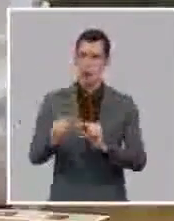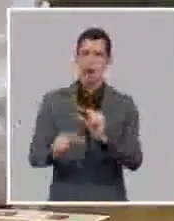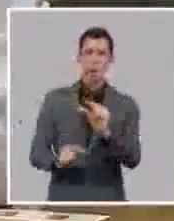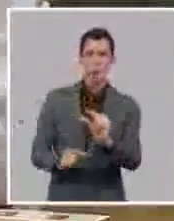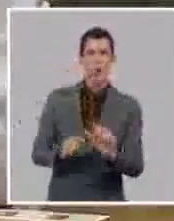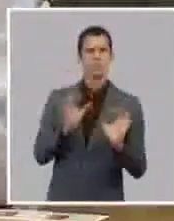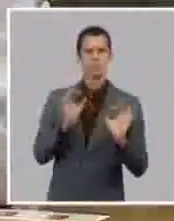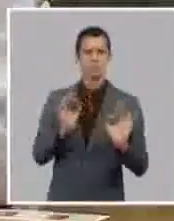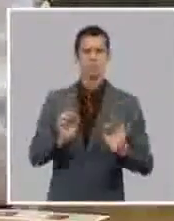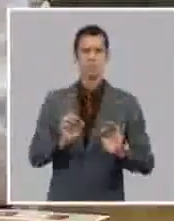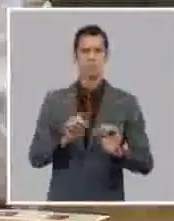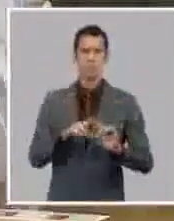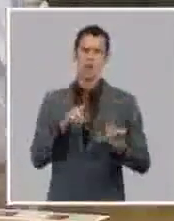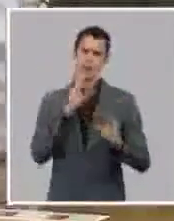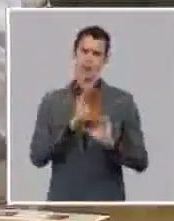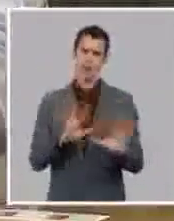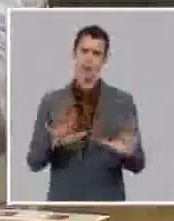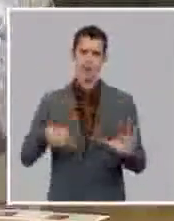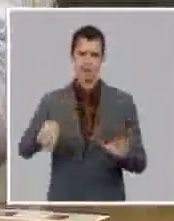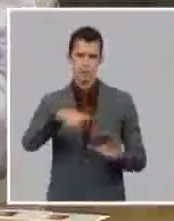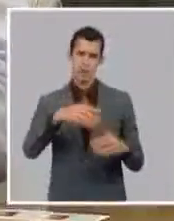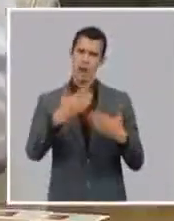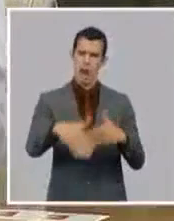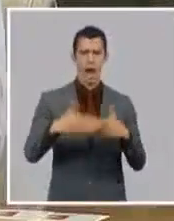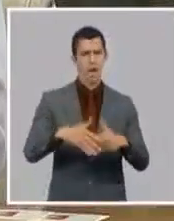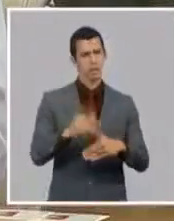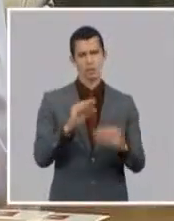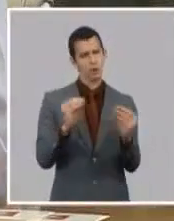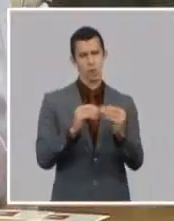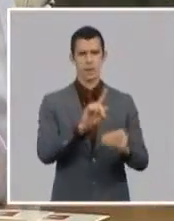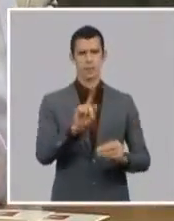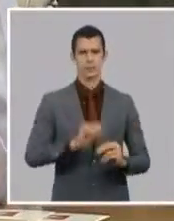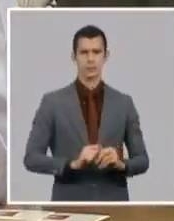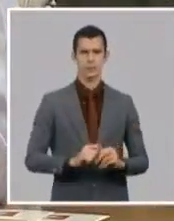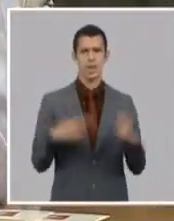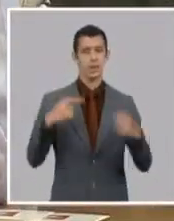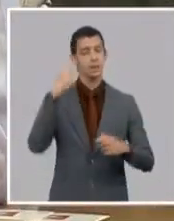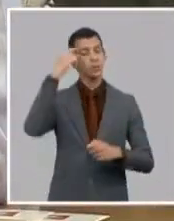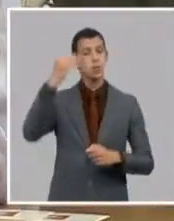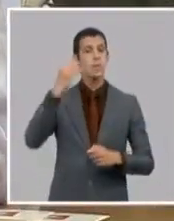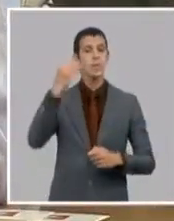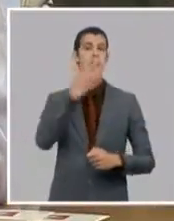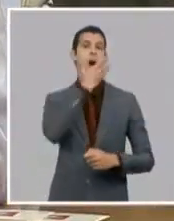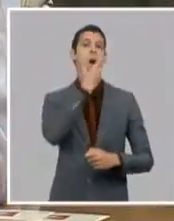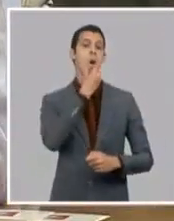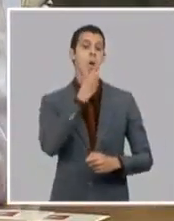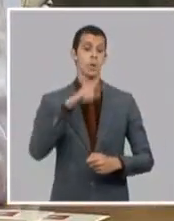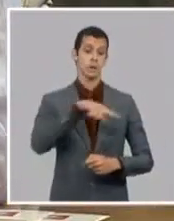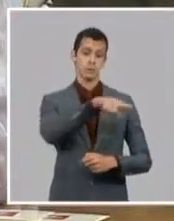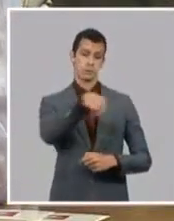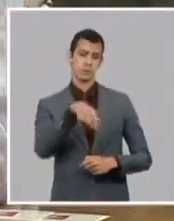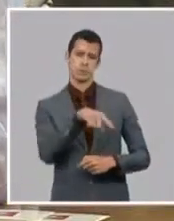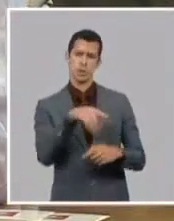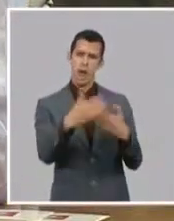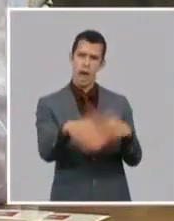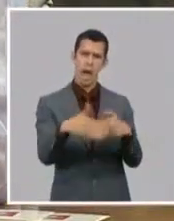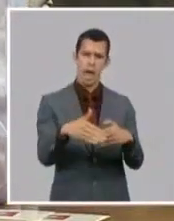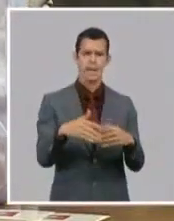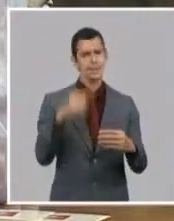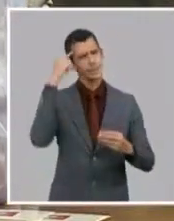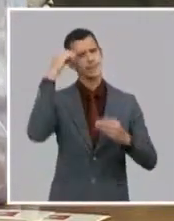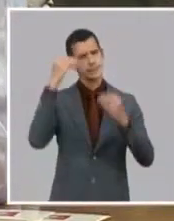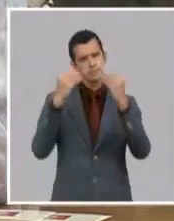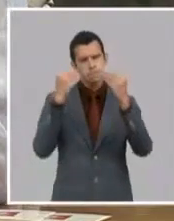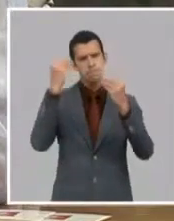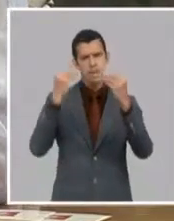justa medida. Aquí hay que evaluar también los jóvenes y todo un grupo de circunstancias como estas que hemos hablado, de naturaleza,